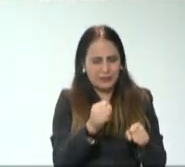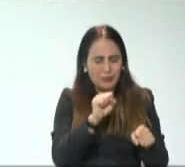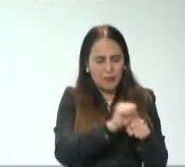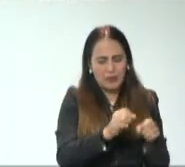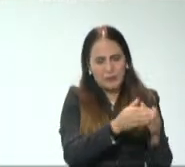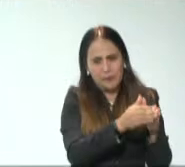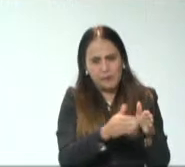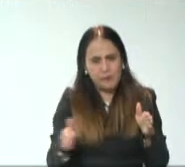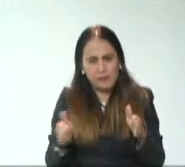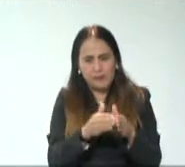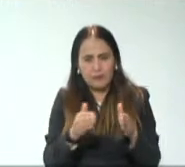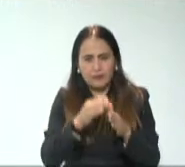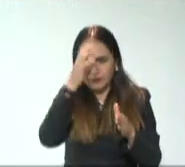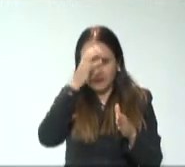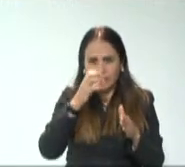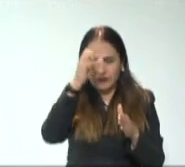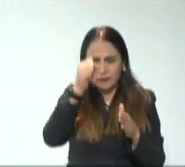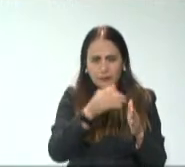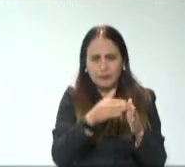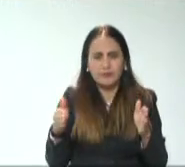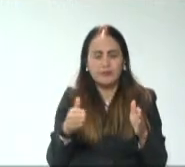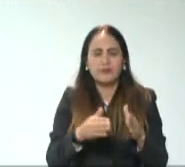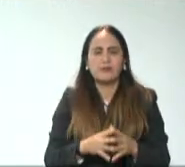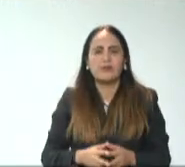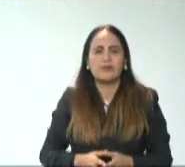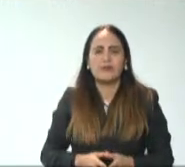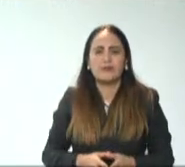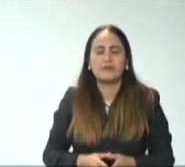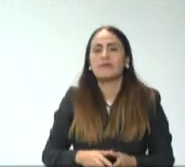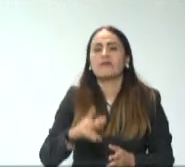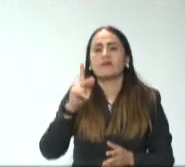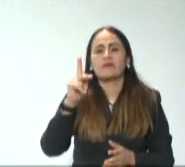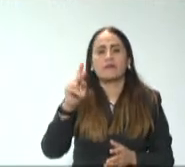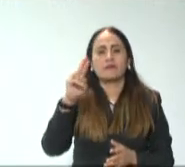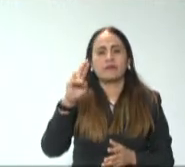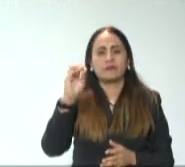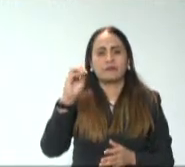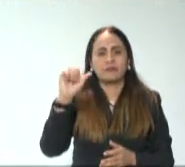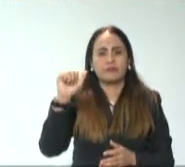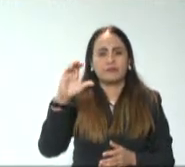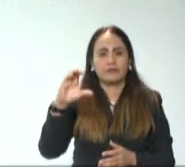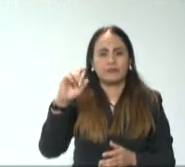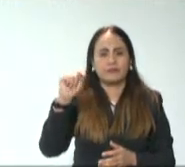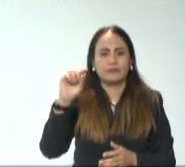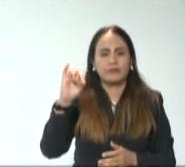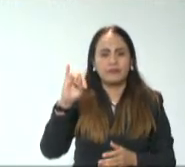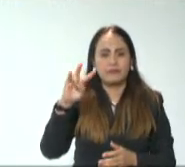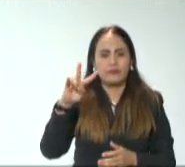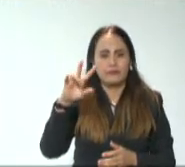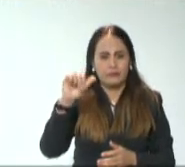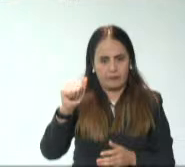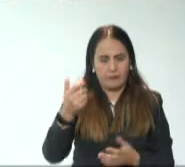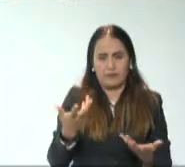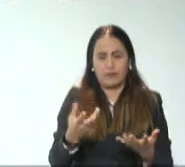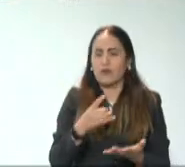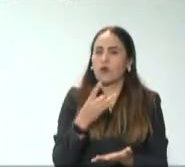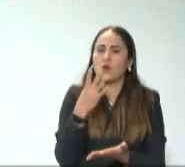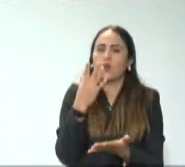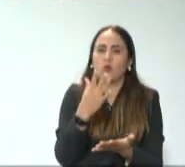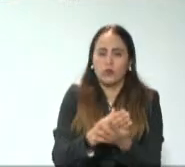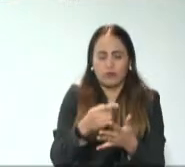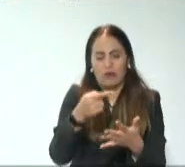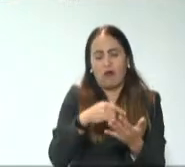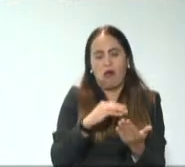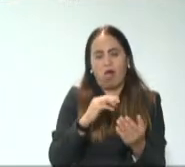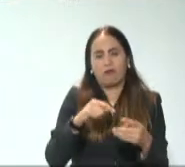transparencia de la transparencia eh proactiva y no solamente como un requisito o o o un